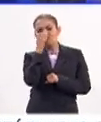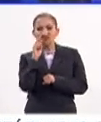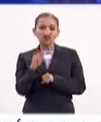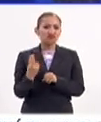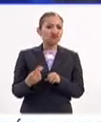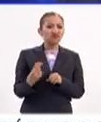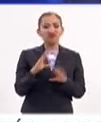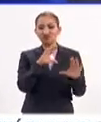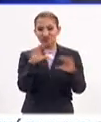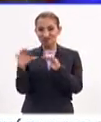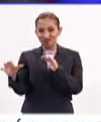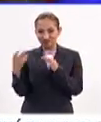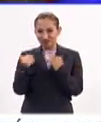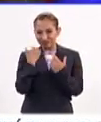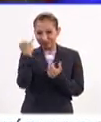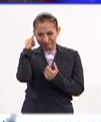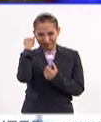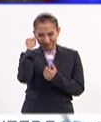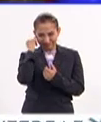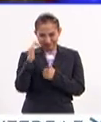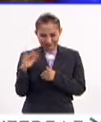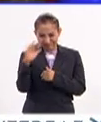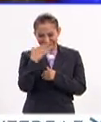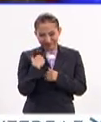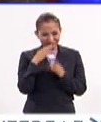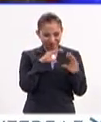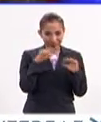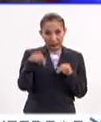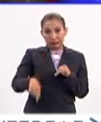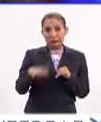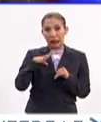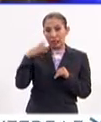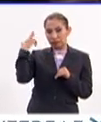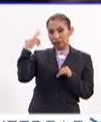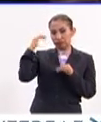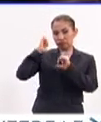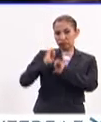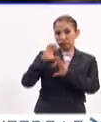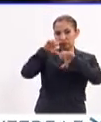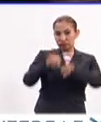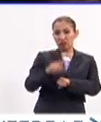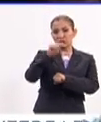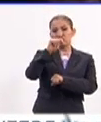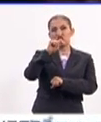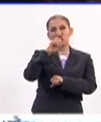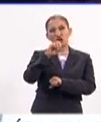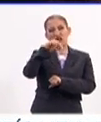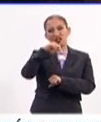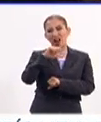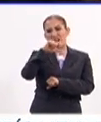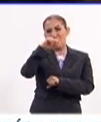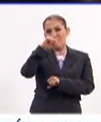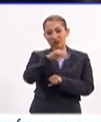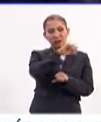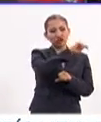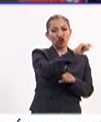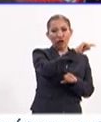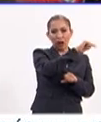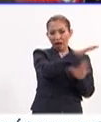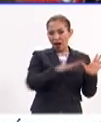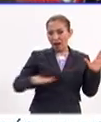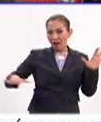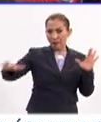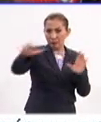que enseñaban, capacitaban a los indígenas, porque aquí había un reino de Tonalan, que es todo desde Tonalá y esta